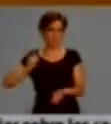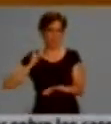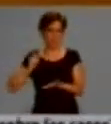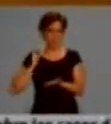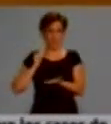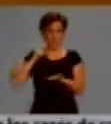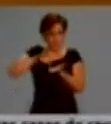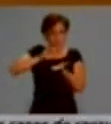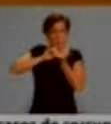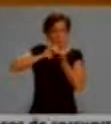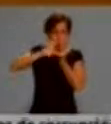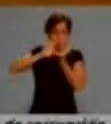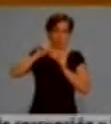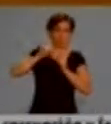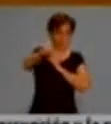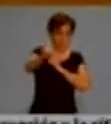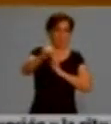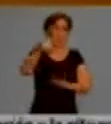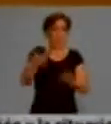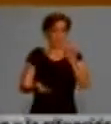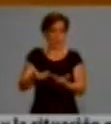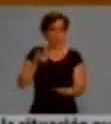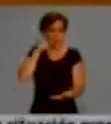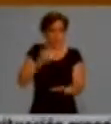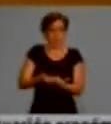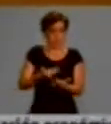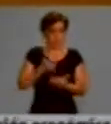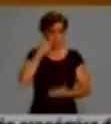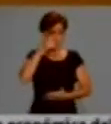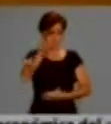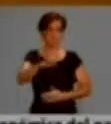la justicia demostrarán.